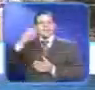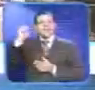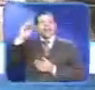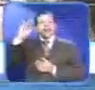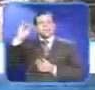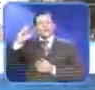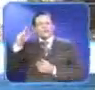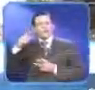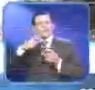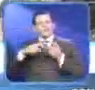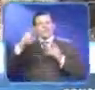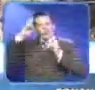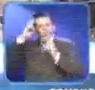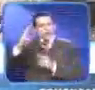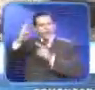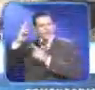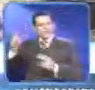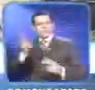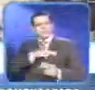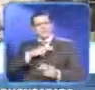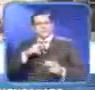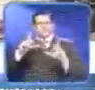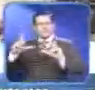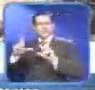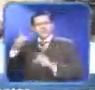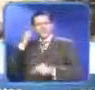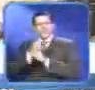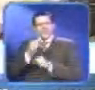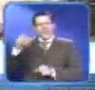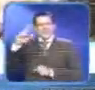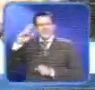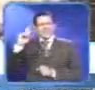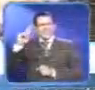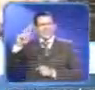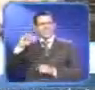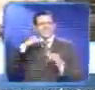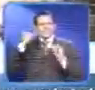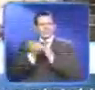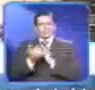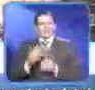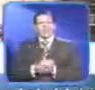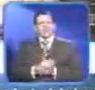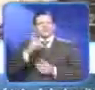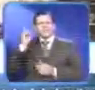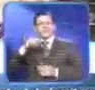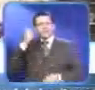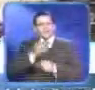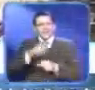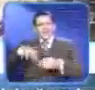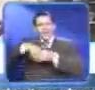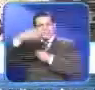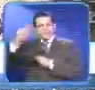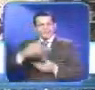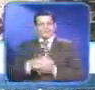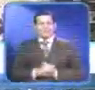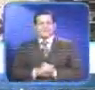No solo homenajearon al talento que labora en la pantalla de RCTV Internacional, sino también al que está detrás de